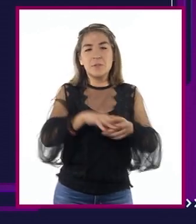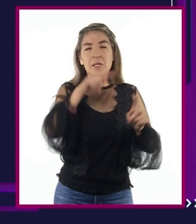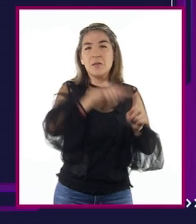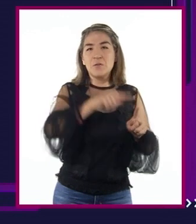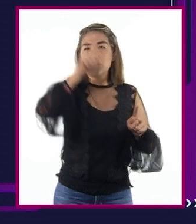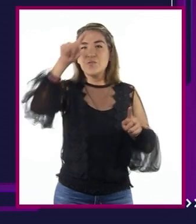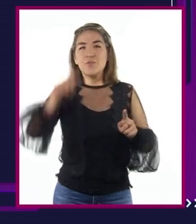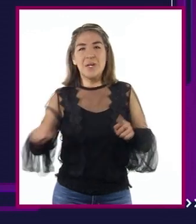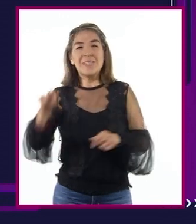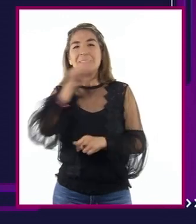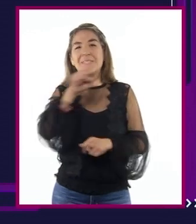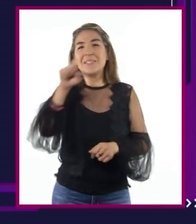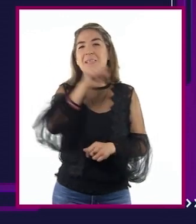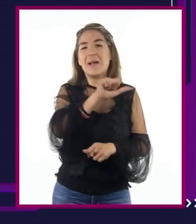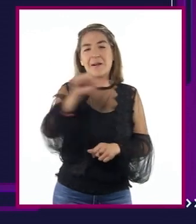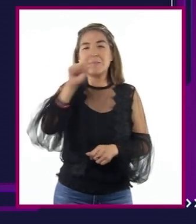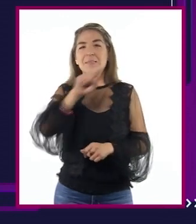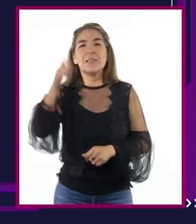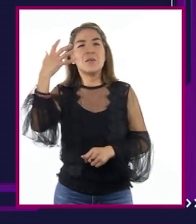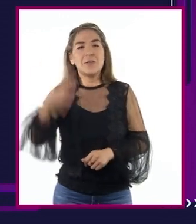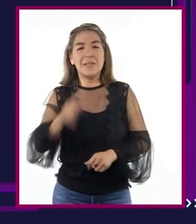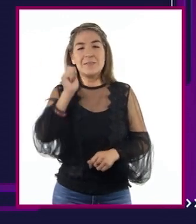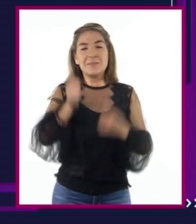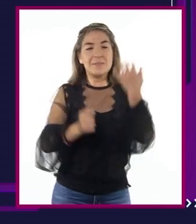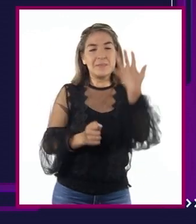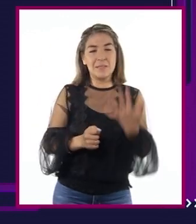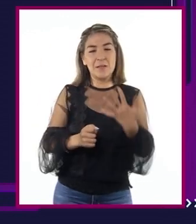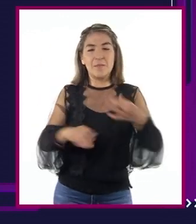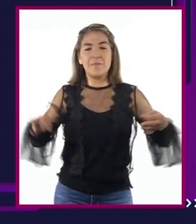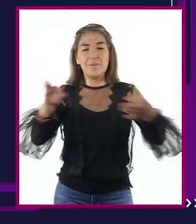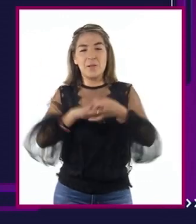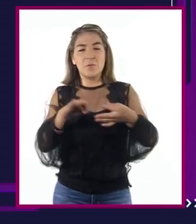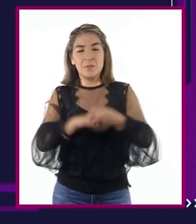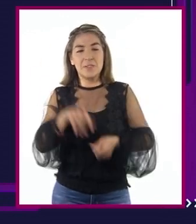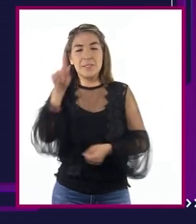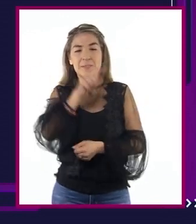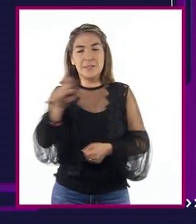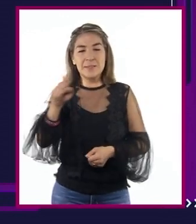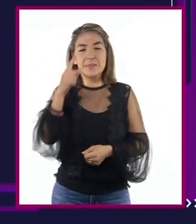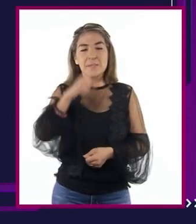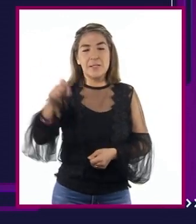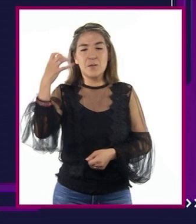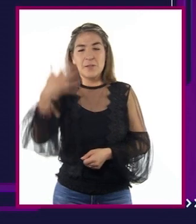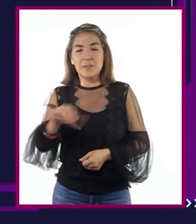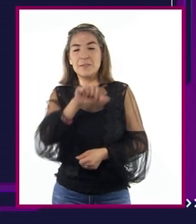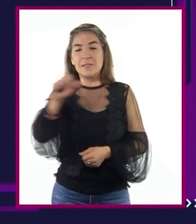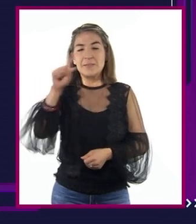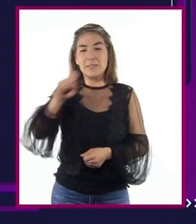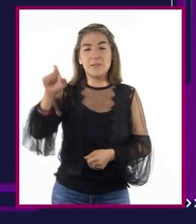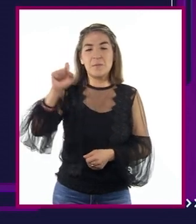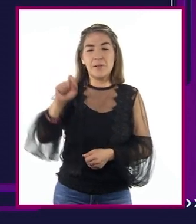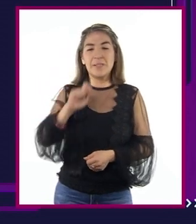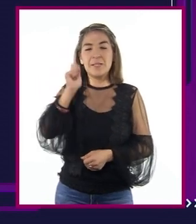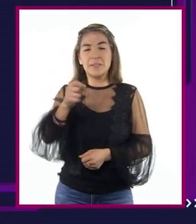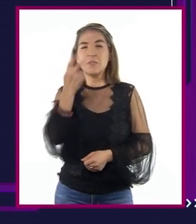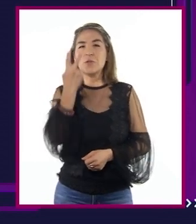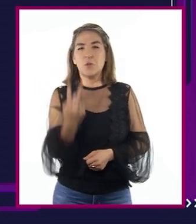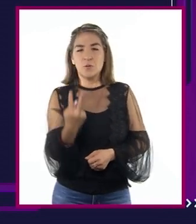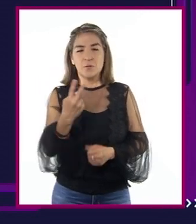100 a 110 kilogramos es de 5 y la frecuencia de 110 a 120 es de